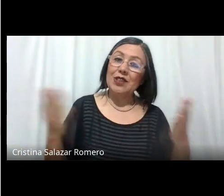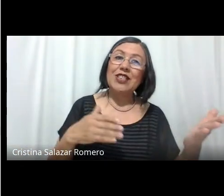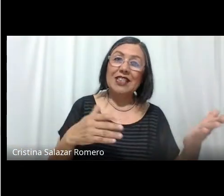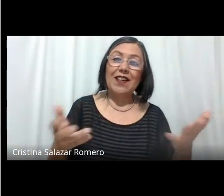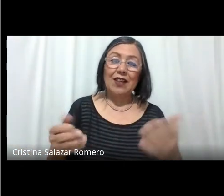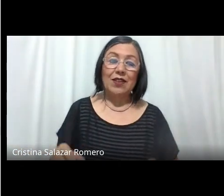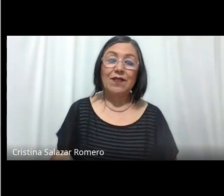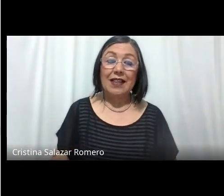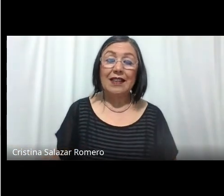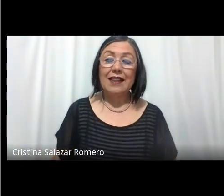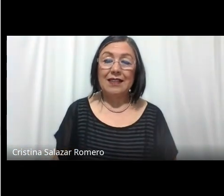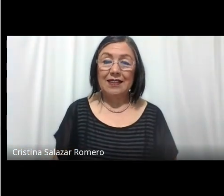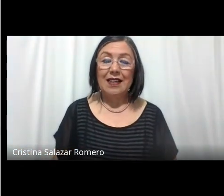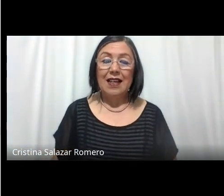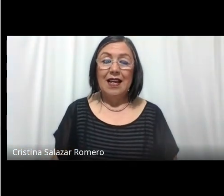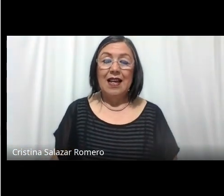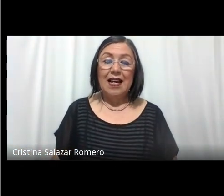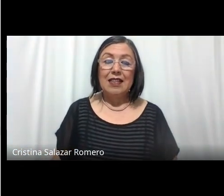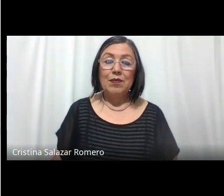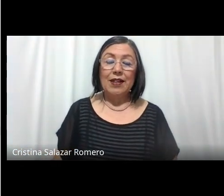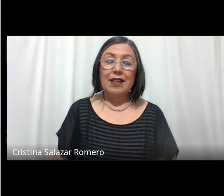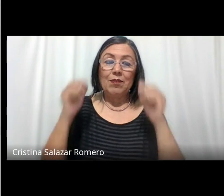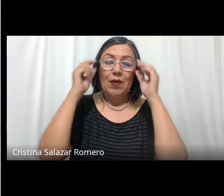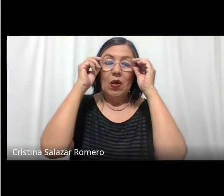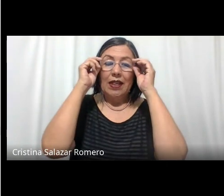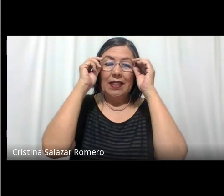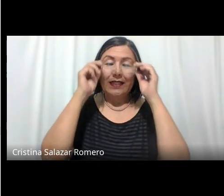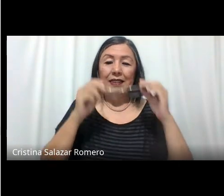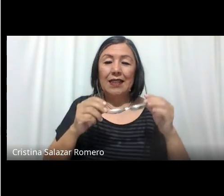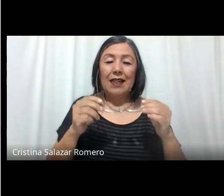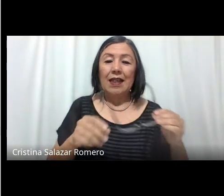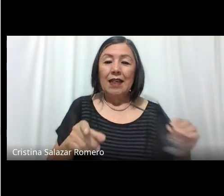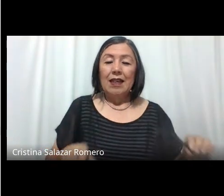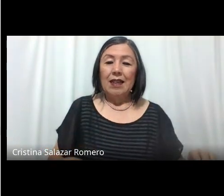tiene un significado diferente, ¿sí? Ahí, por ejemplo,